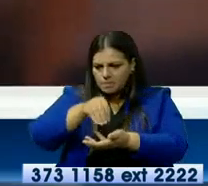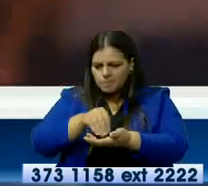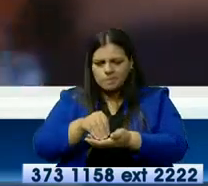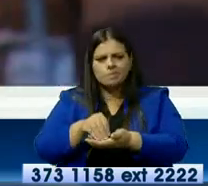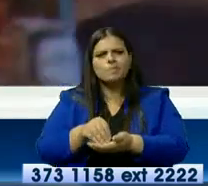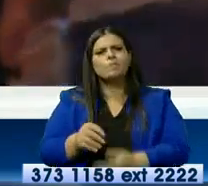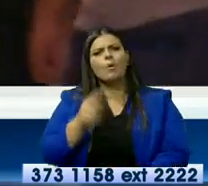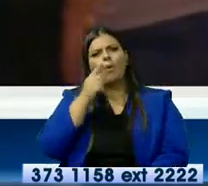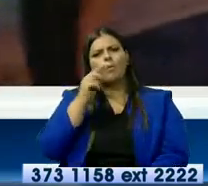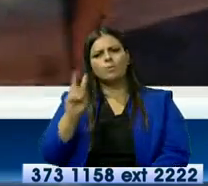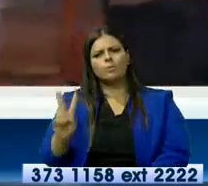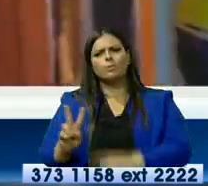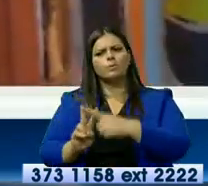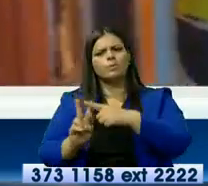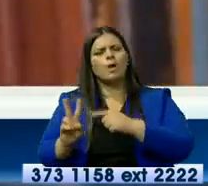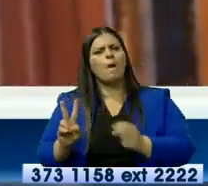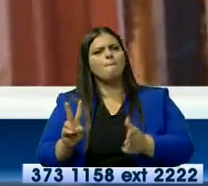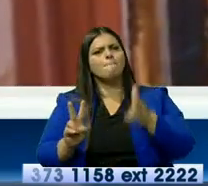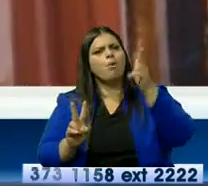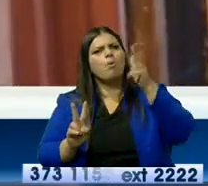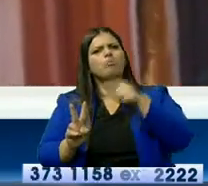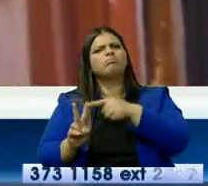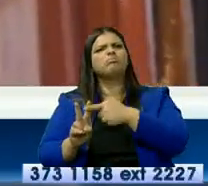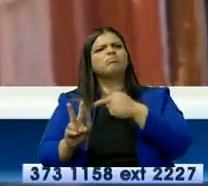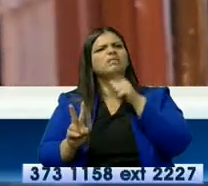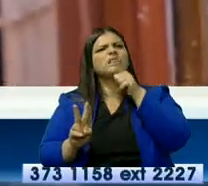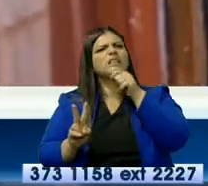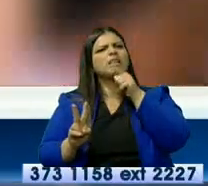para determinar por qué le arrebataron la vida a